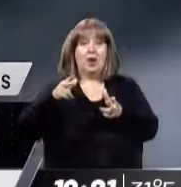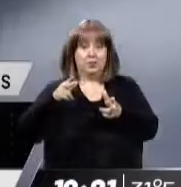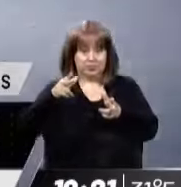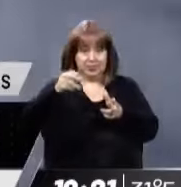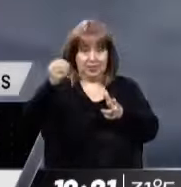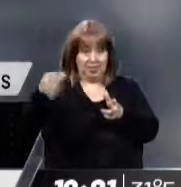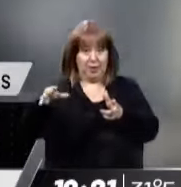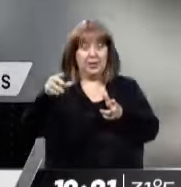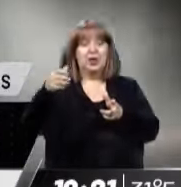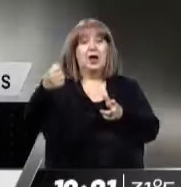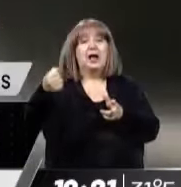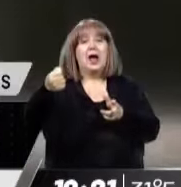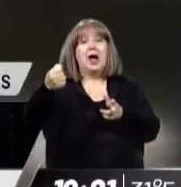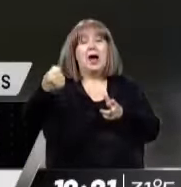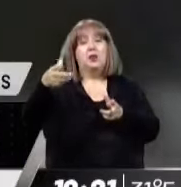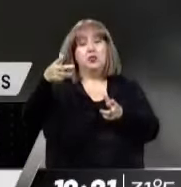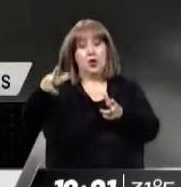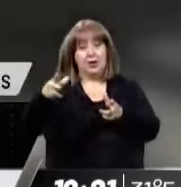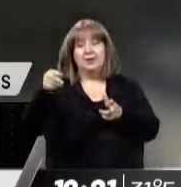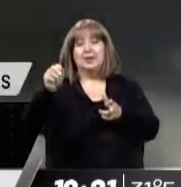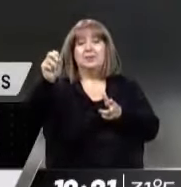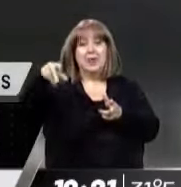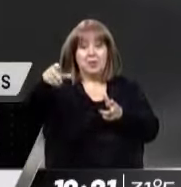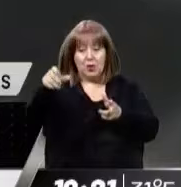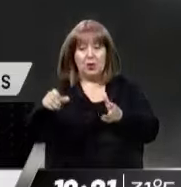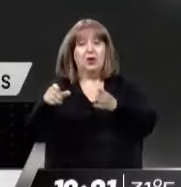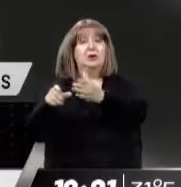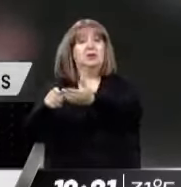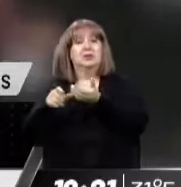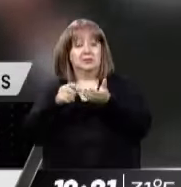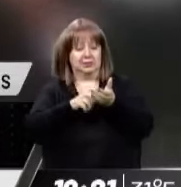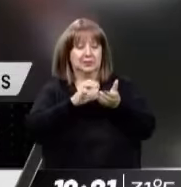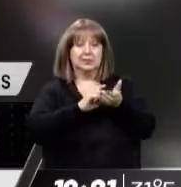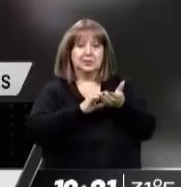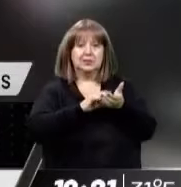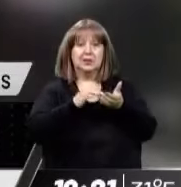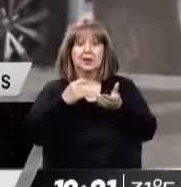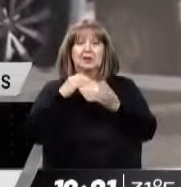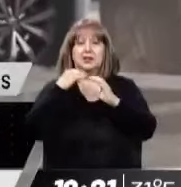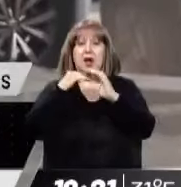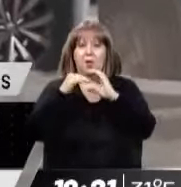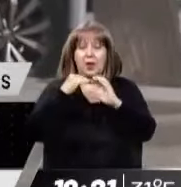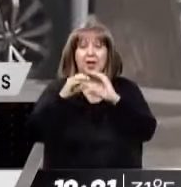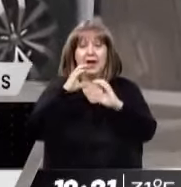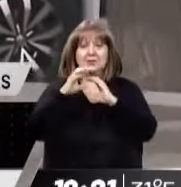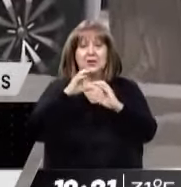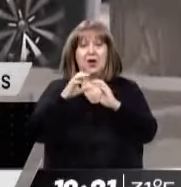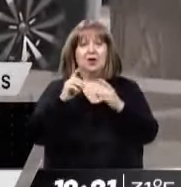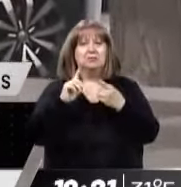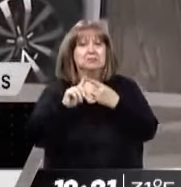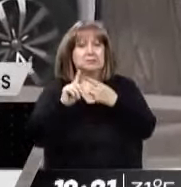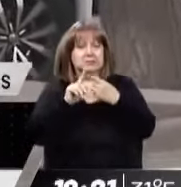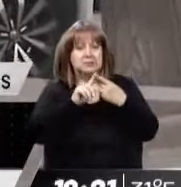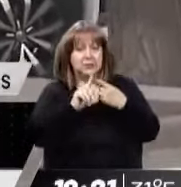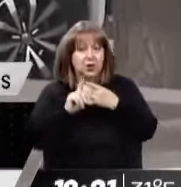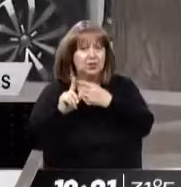bueno, la observación sobre las llamadas telefónicas entrantes y salientes, como así también la vinculación con todos